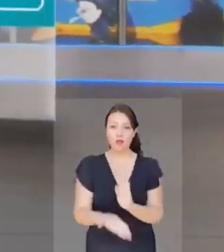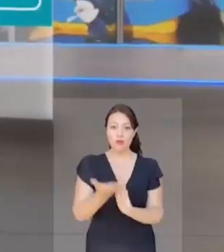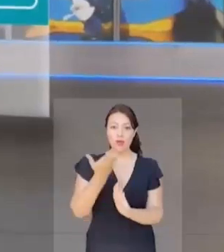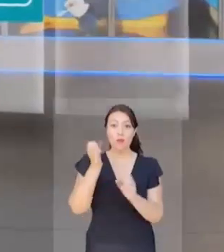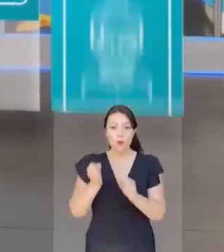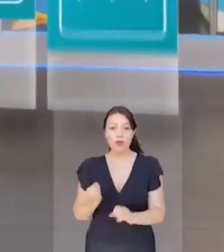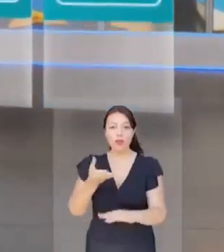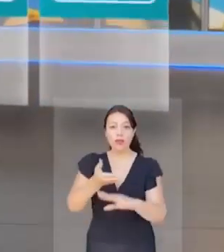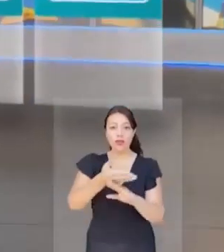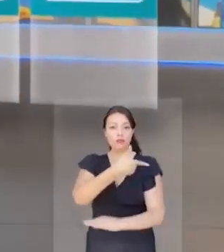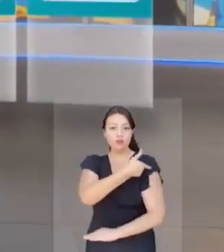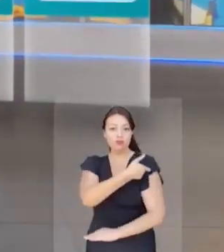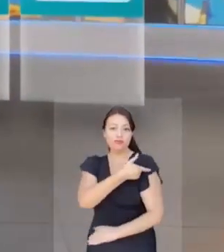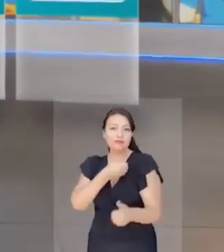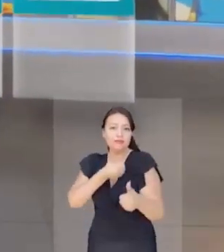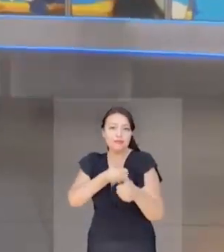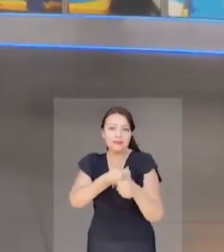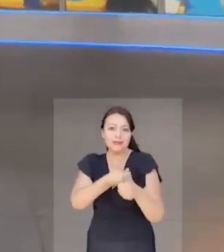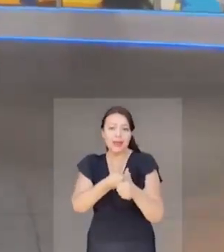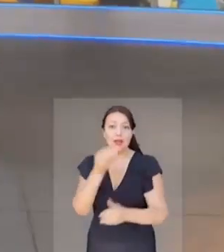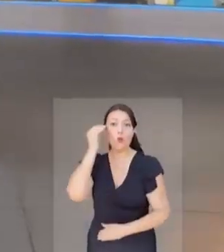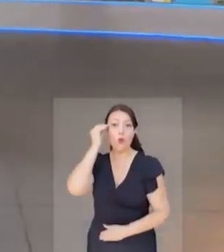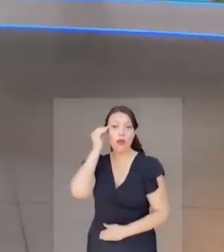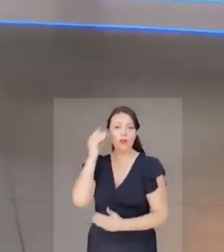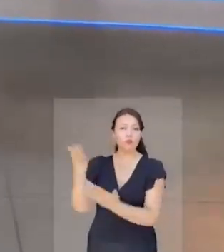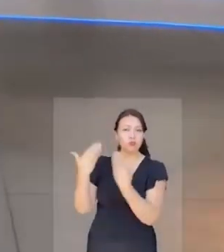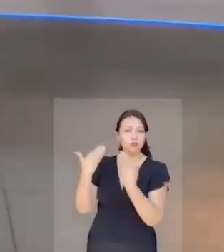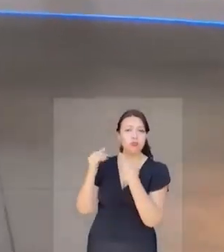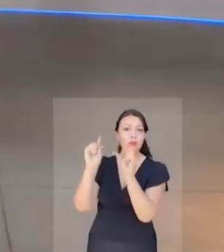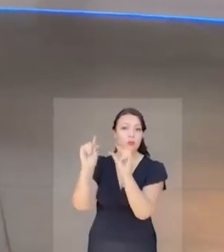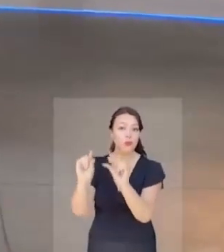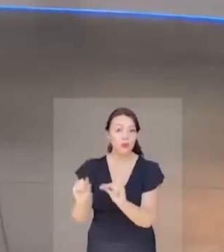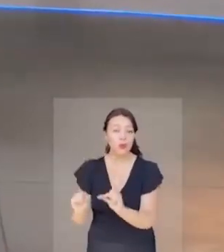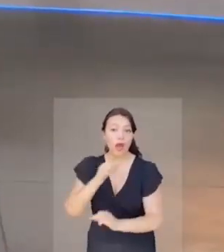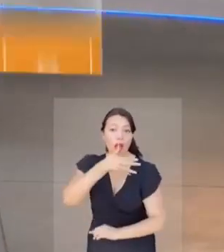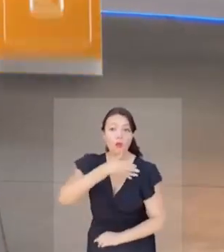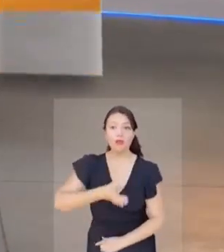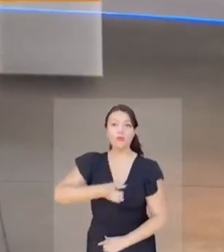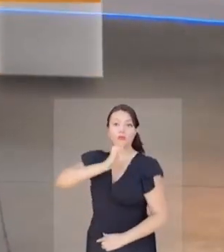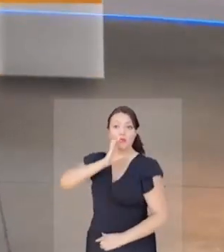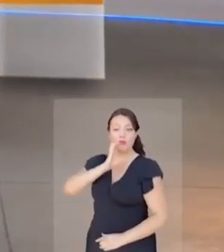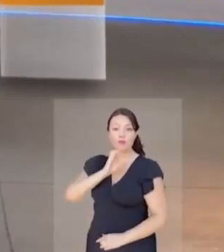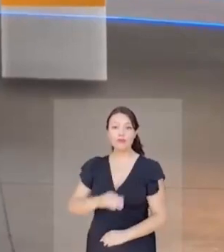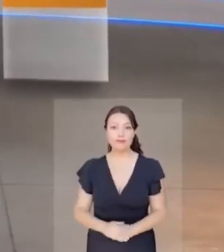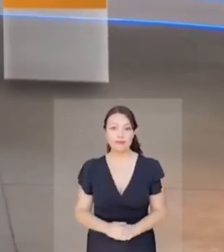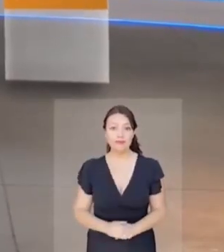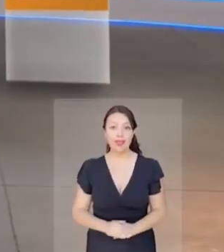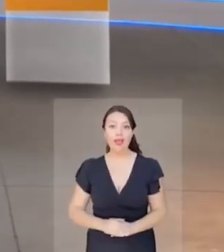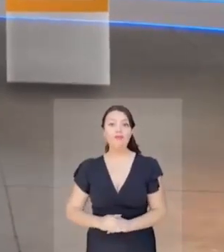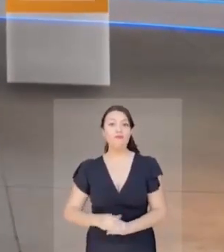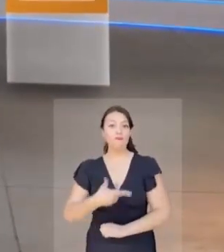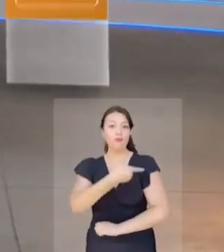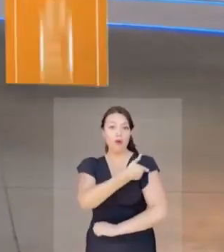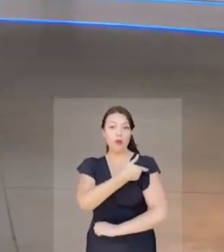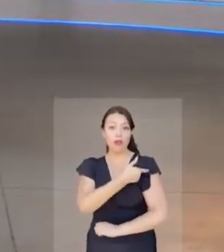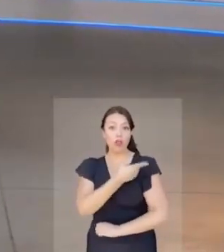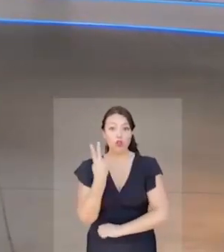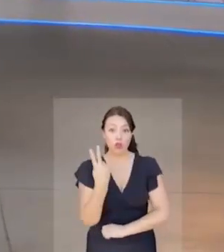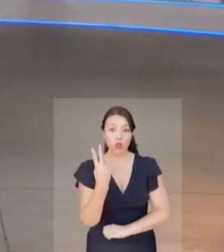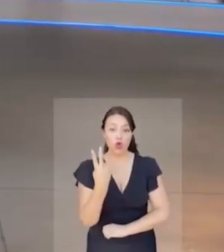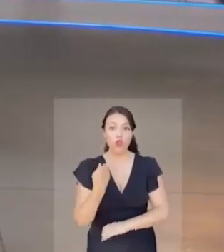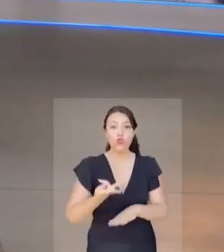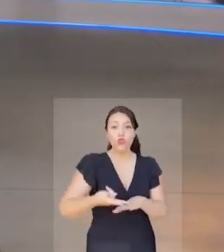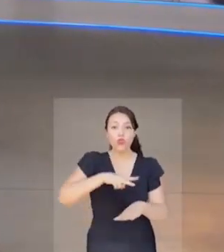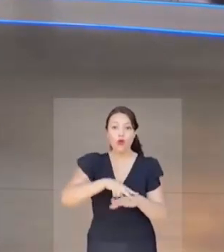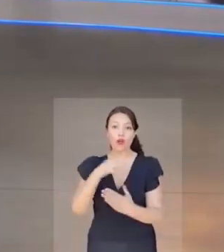más, acude al vacunatorio más cercano. Recuerda ir a las horas de menor calor y mantenerte hidratado. Vacúnate hoy con